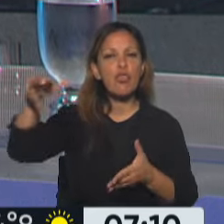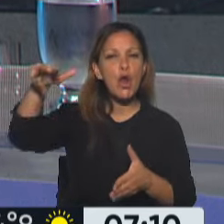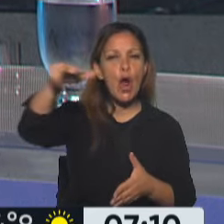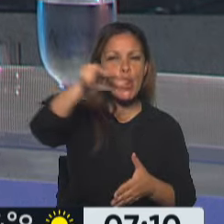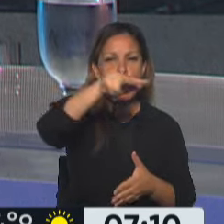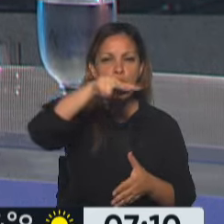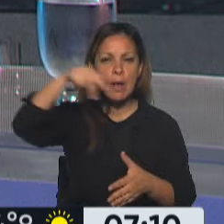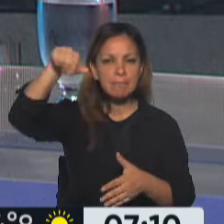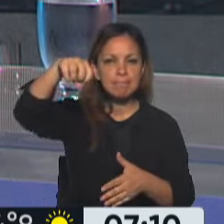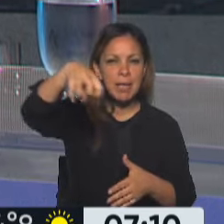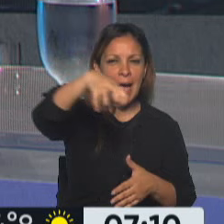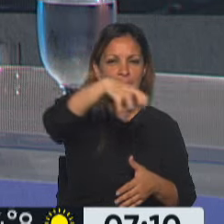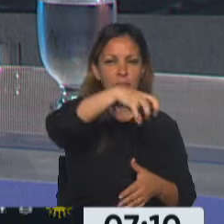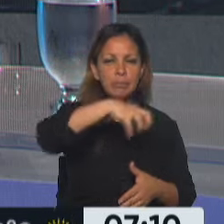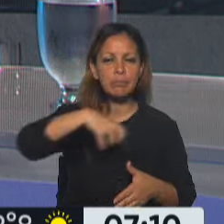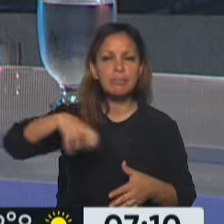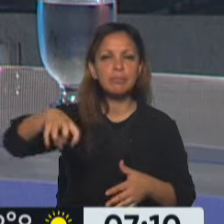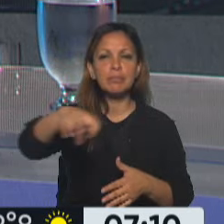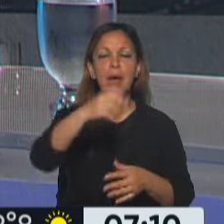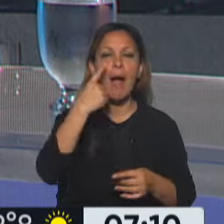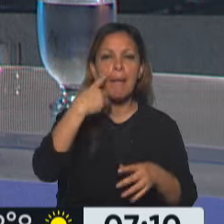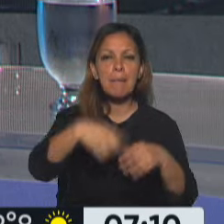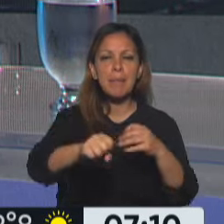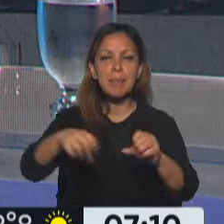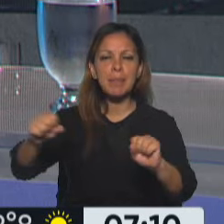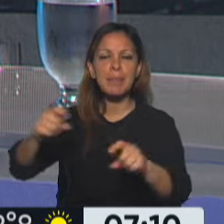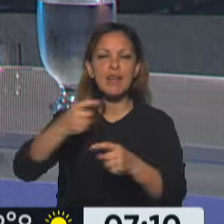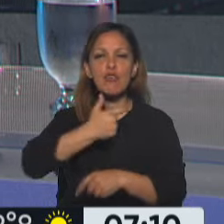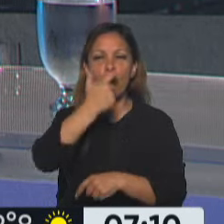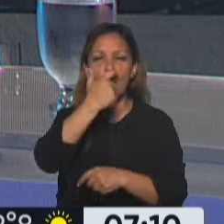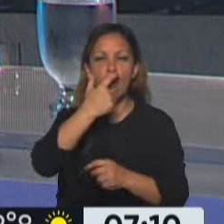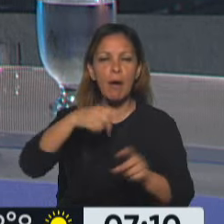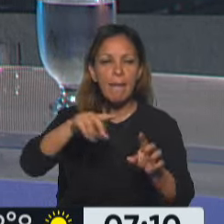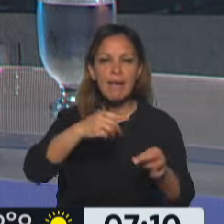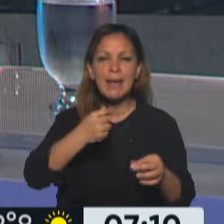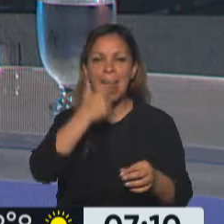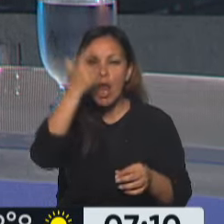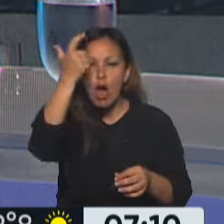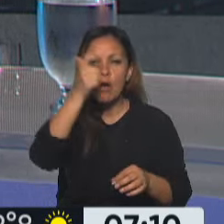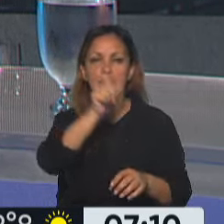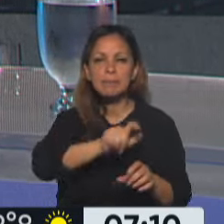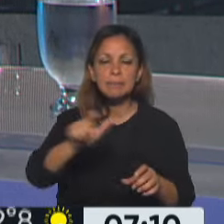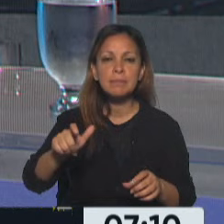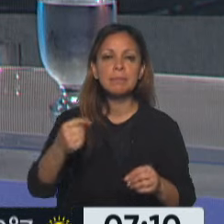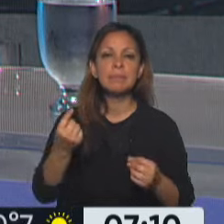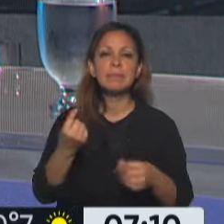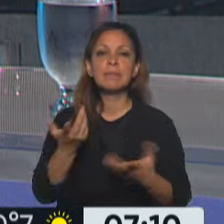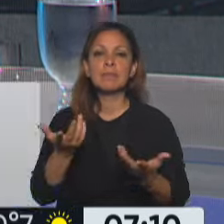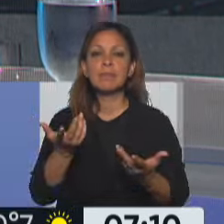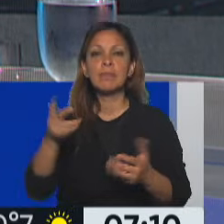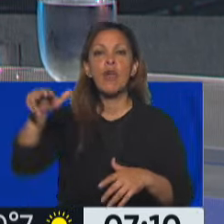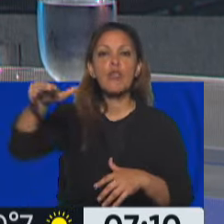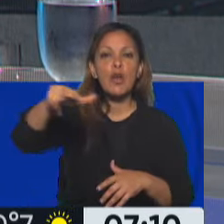fundamentales para intentar encontrar calor, sobre todo a medida que van sacando escombros, a medida que se va despejando el lugar, a medida que los drones tienen